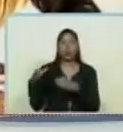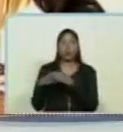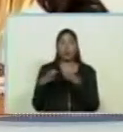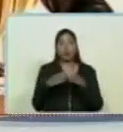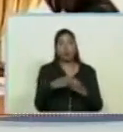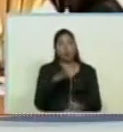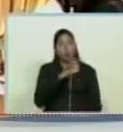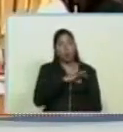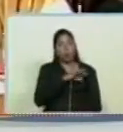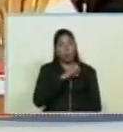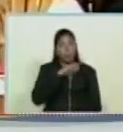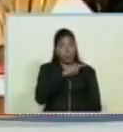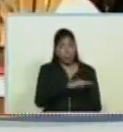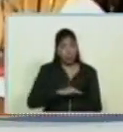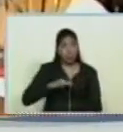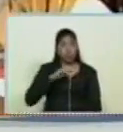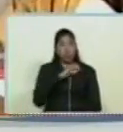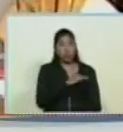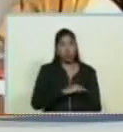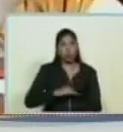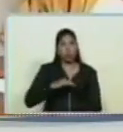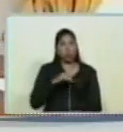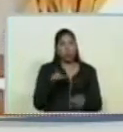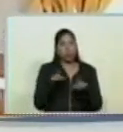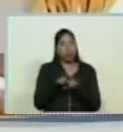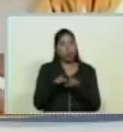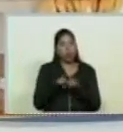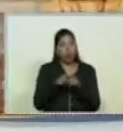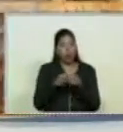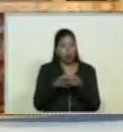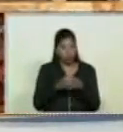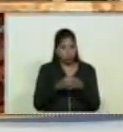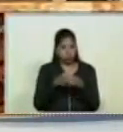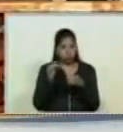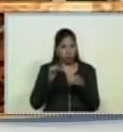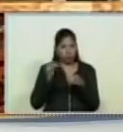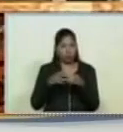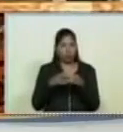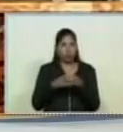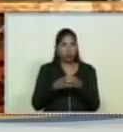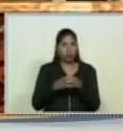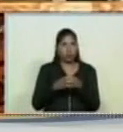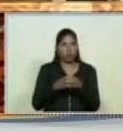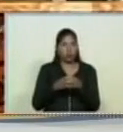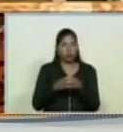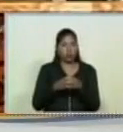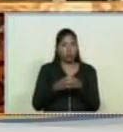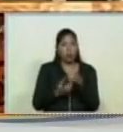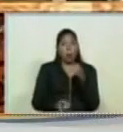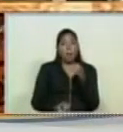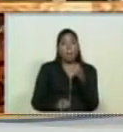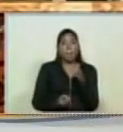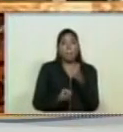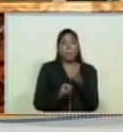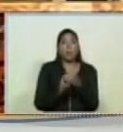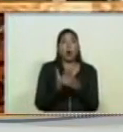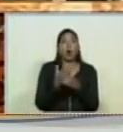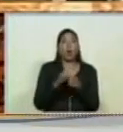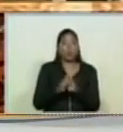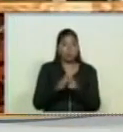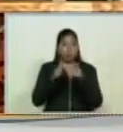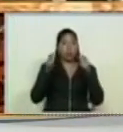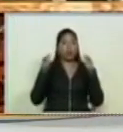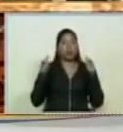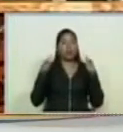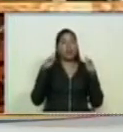socialistas son el núcleo vital del carné de la patria a partir